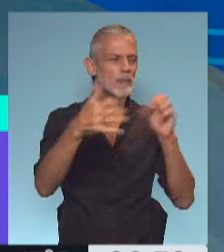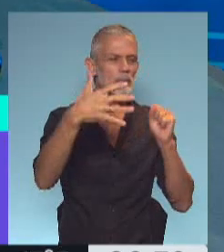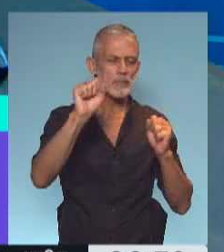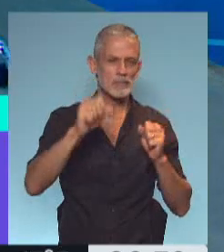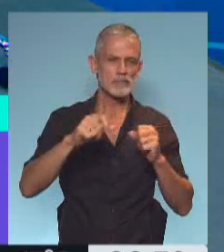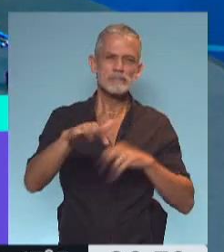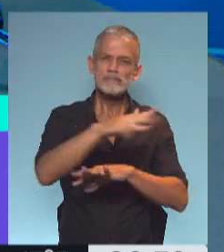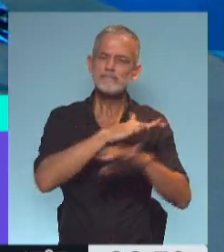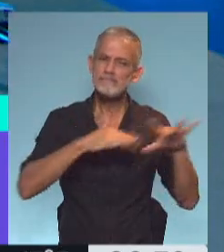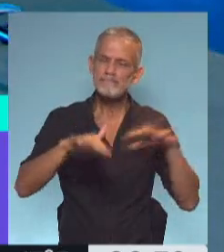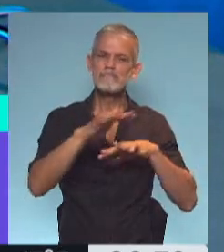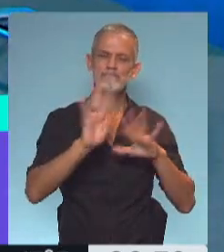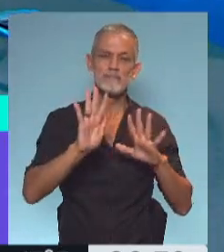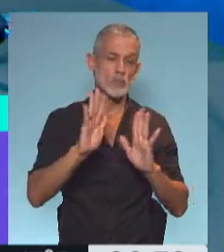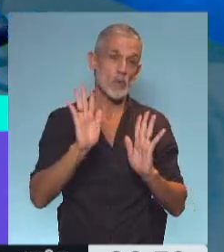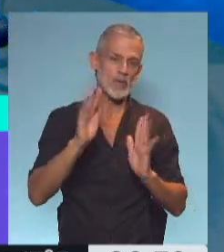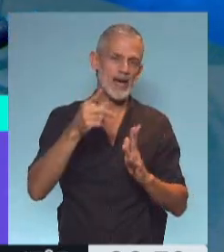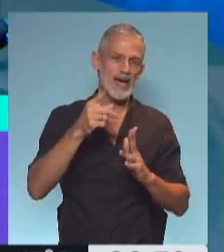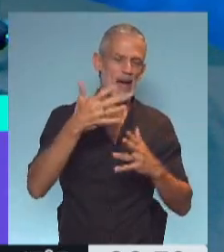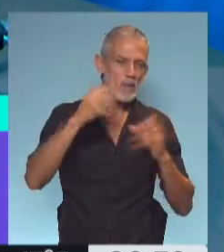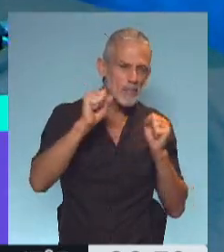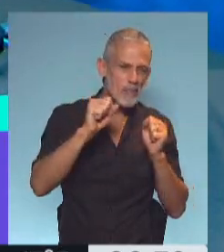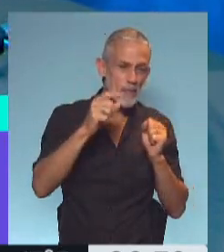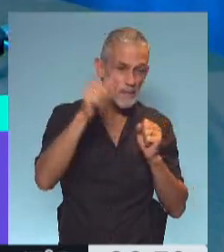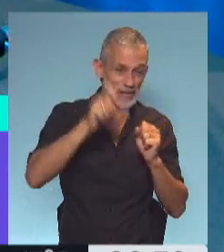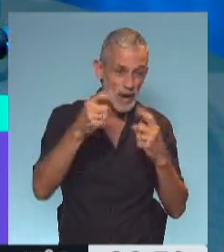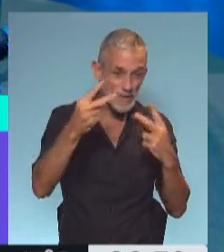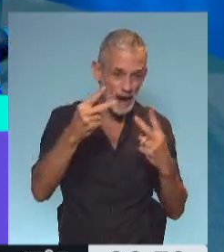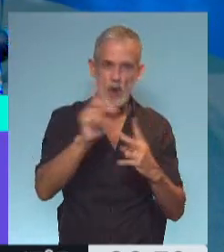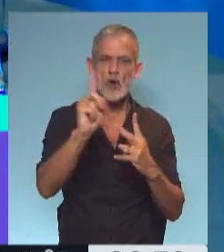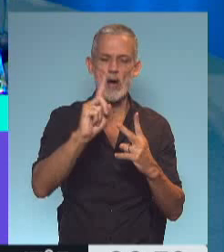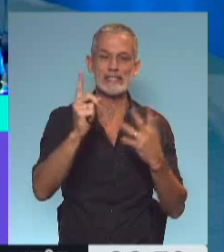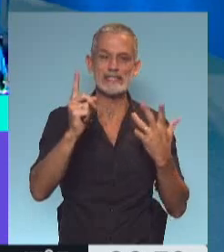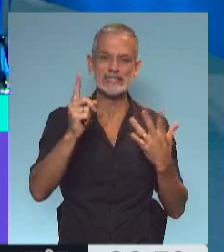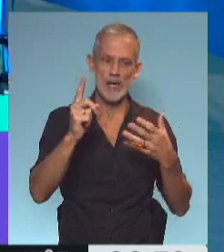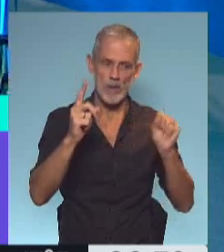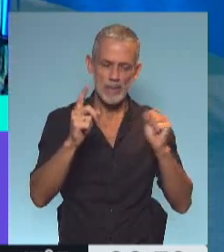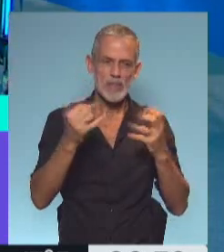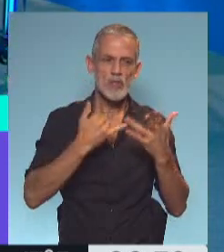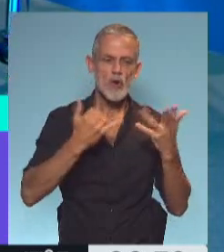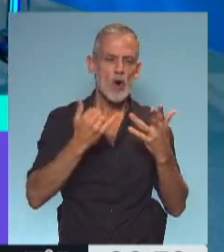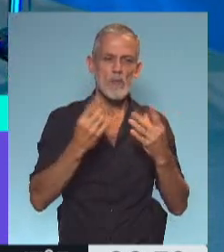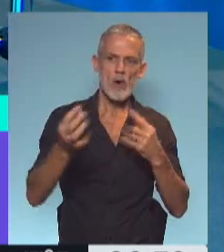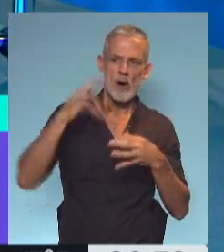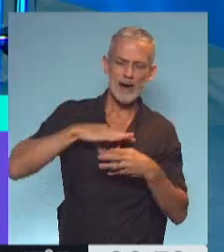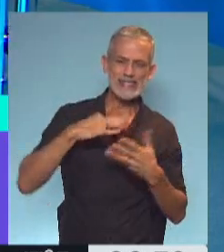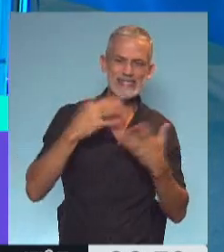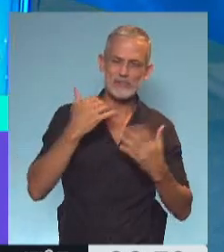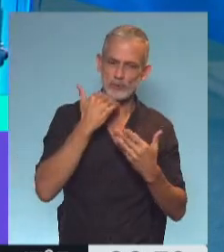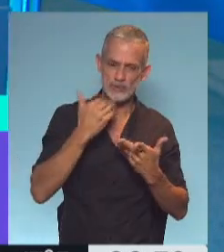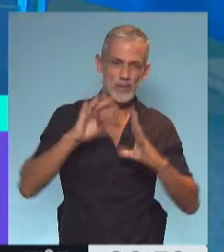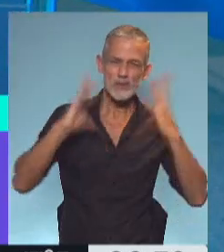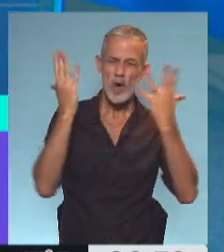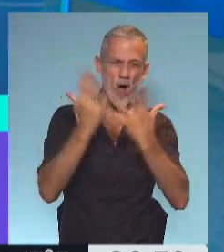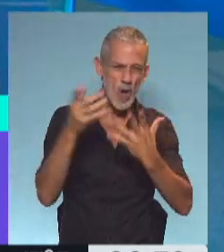pudieron juntar con algún viajero, por lo cual hay que seguir vigilando. En general, es cuestión de tiempo. Las variantes en el mundo entero